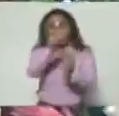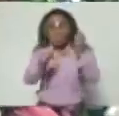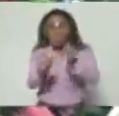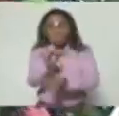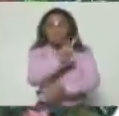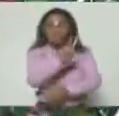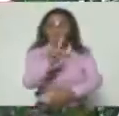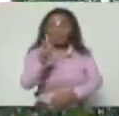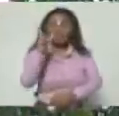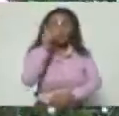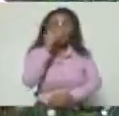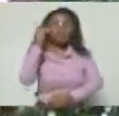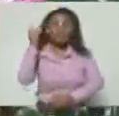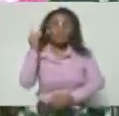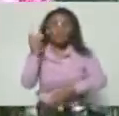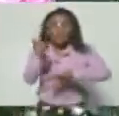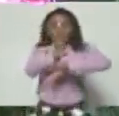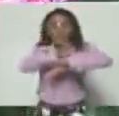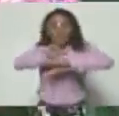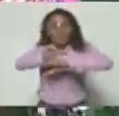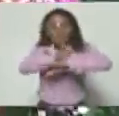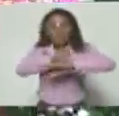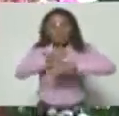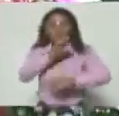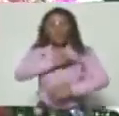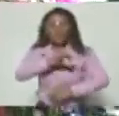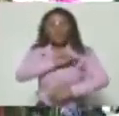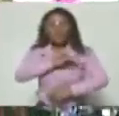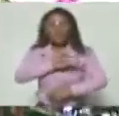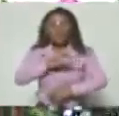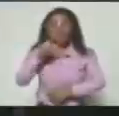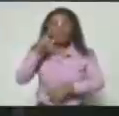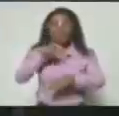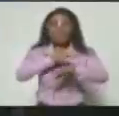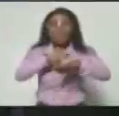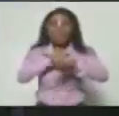vicepresidentes, vicepresidenta de gobierno, señores ministros, ministras,